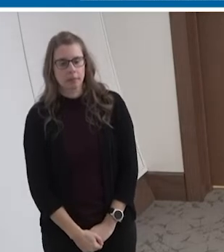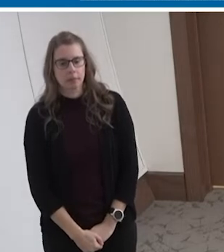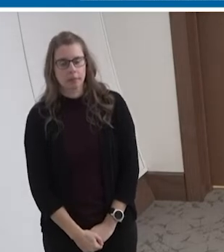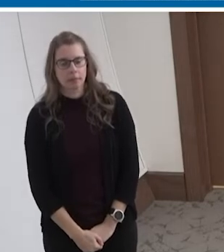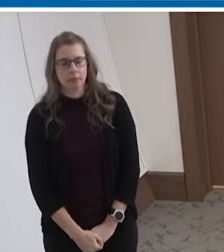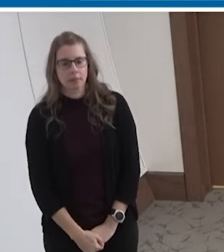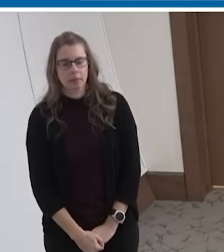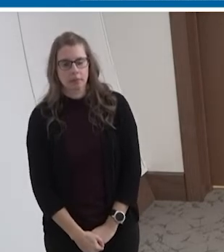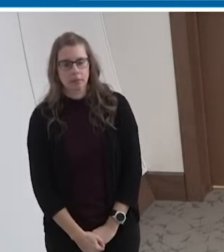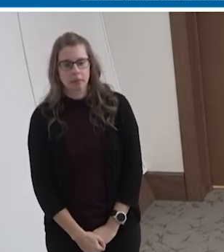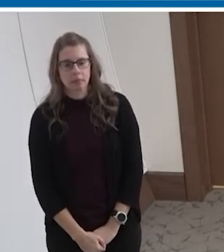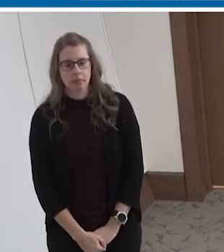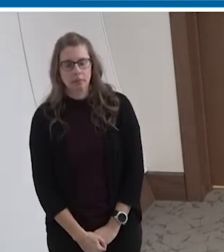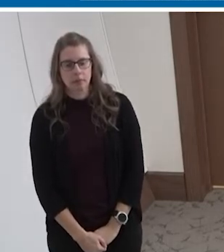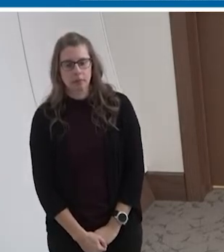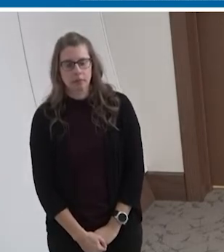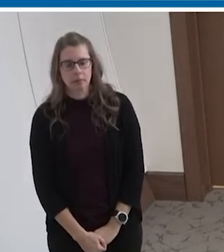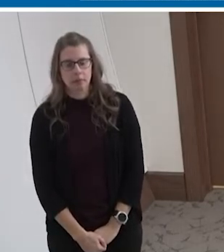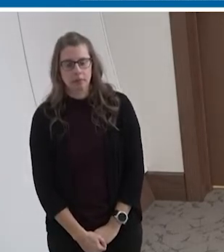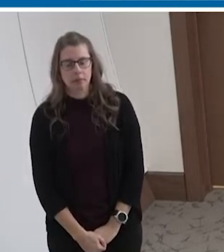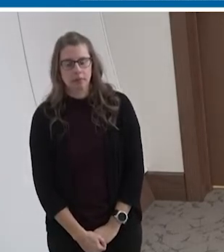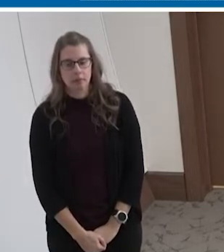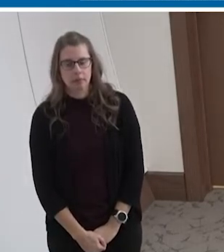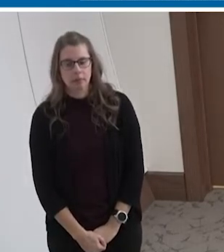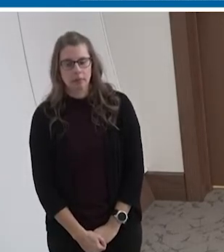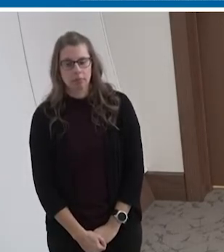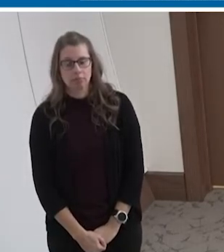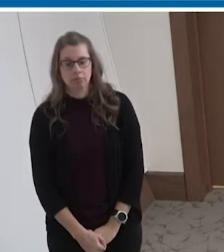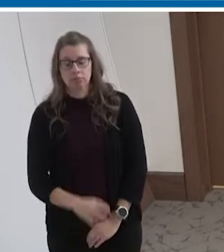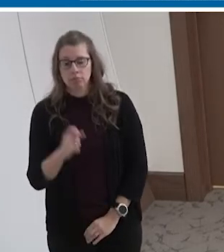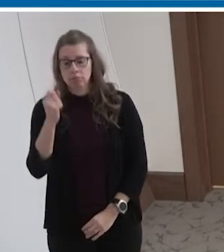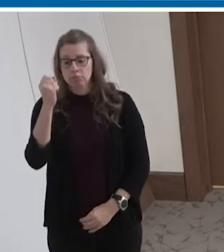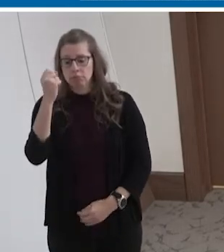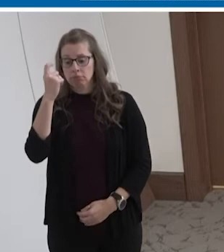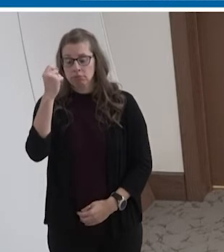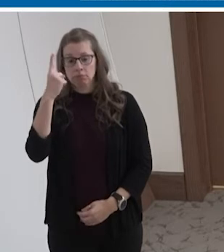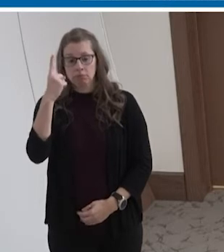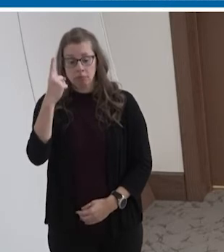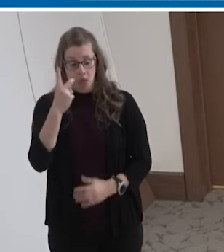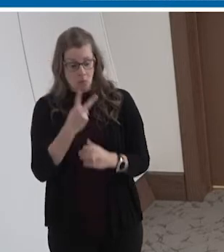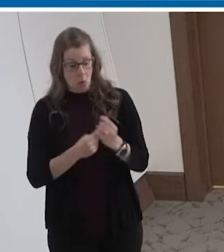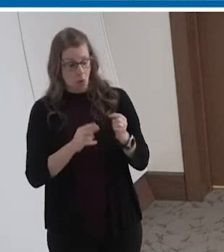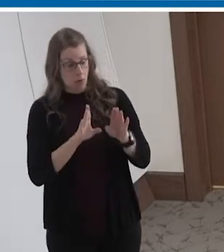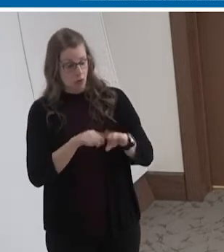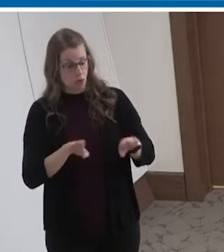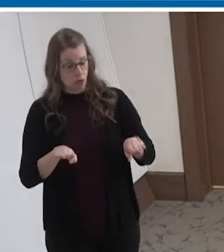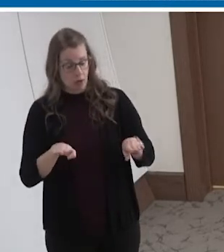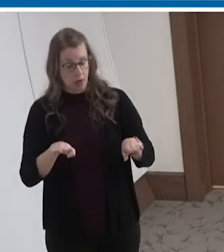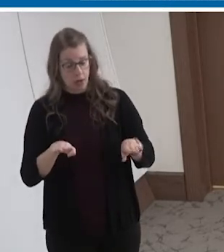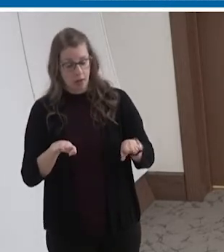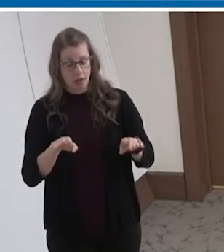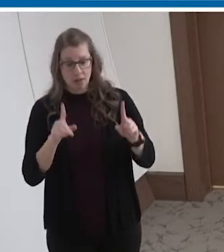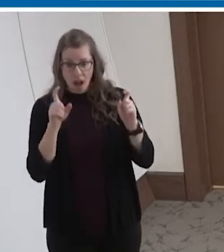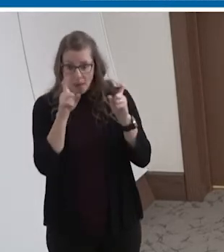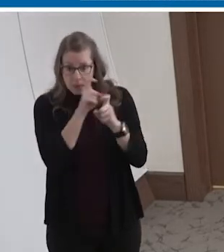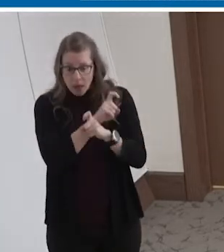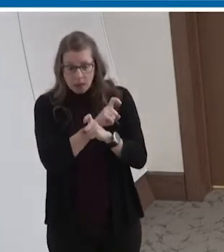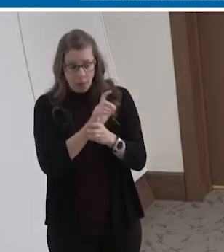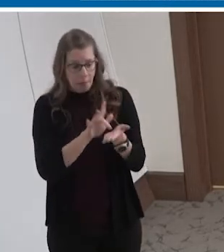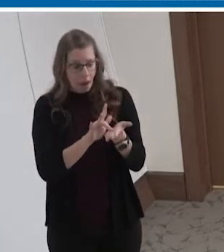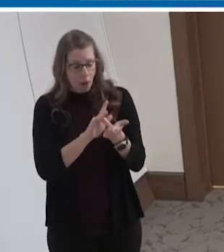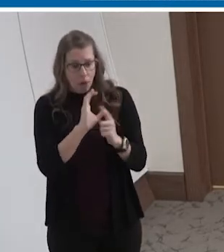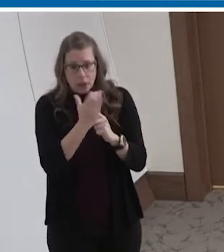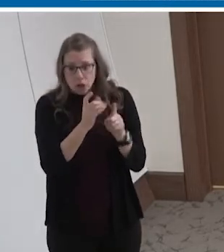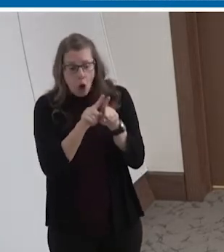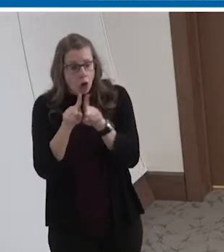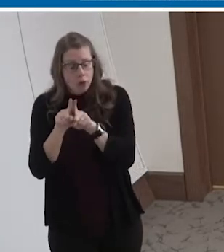mitad, estaban saludables. And so we know that both children with complex medical conditions,